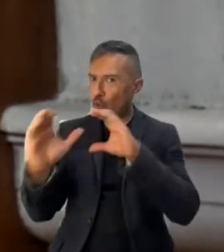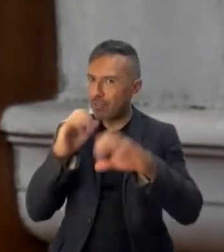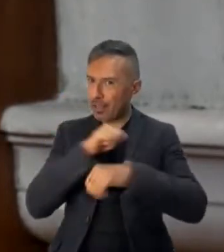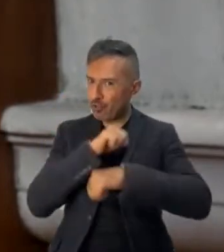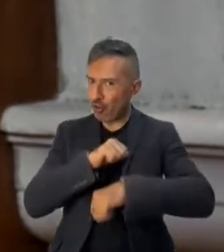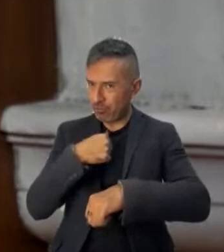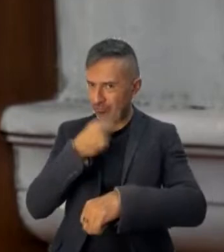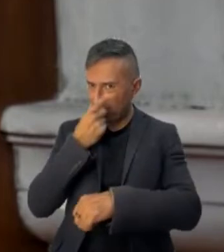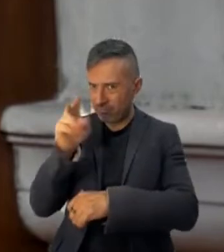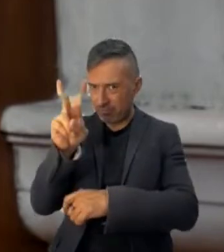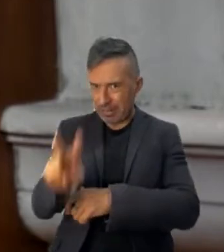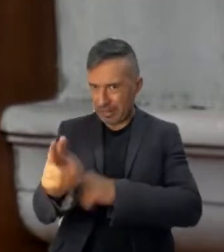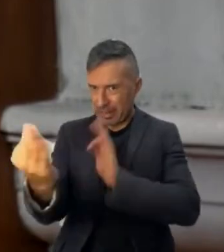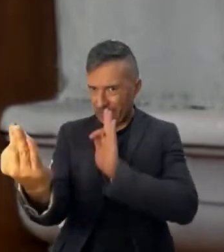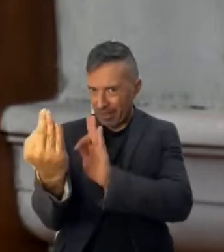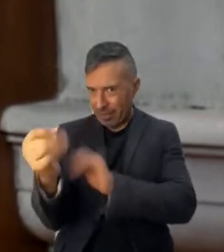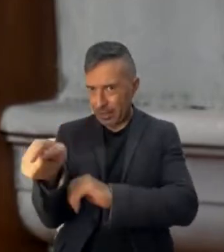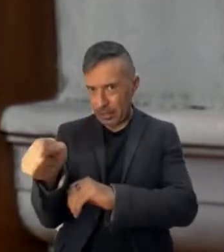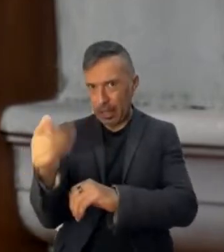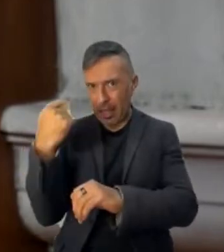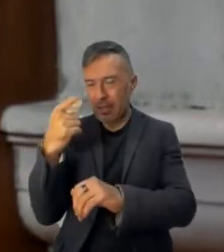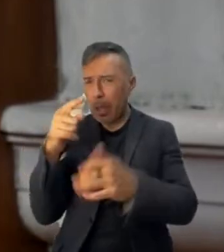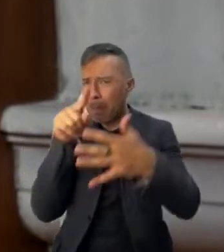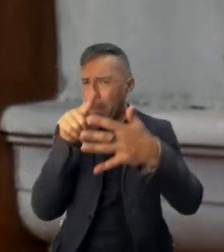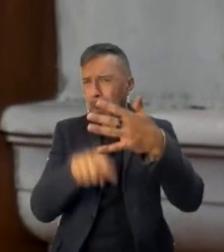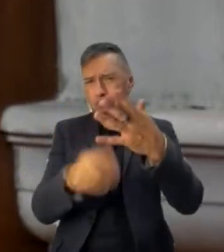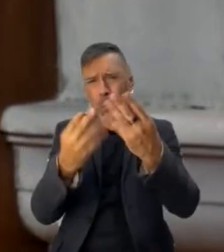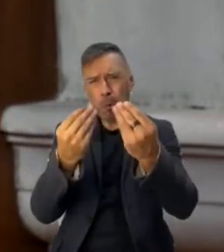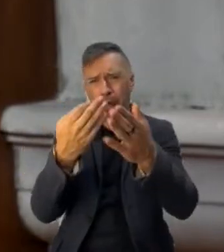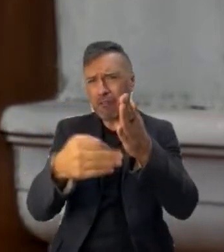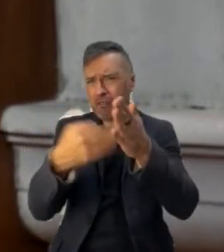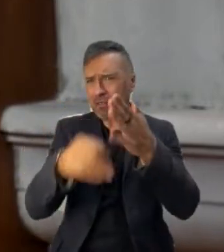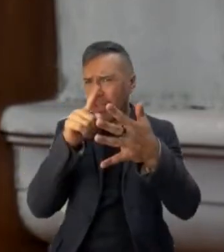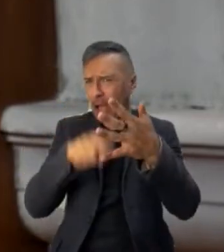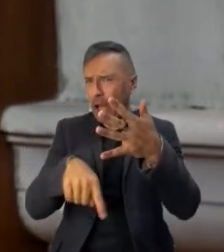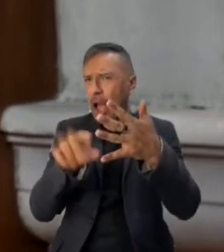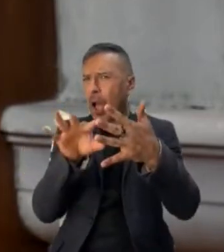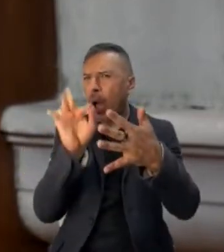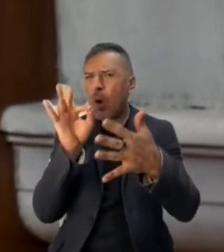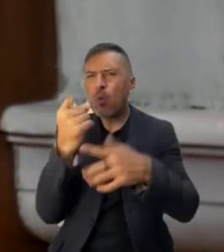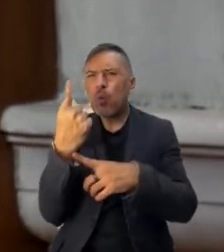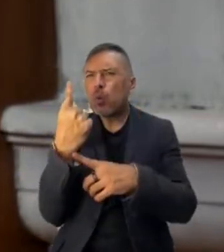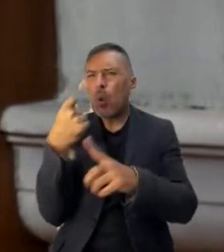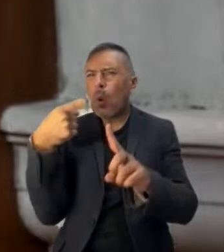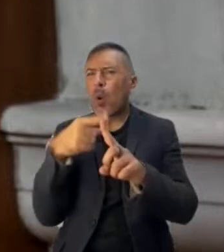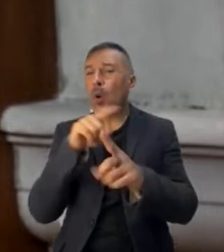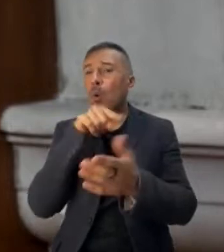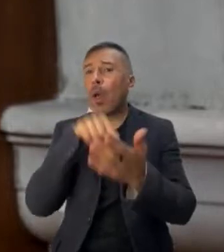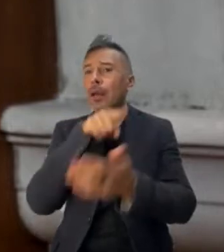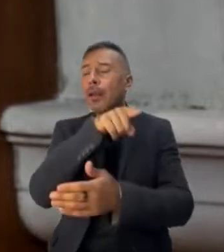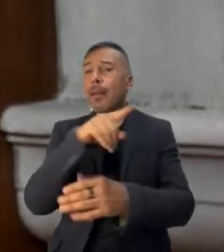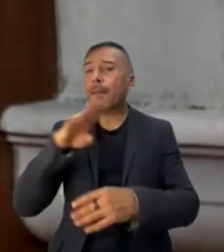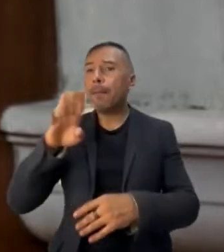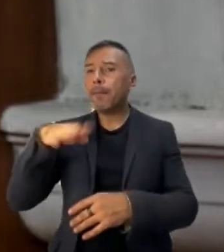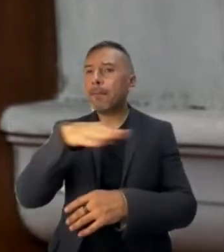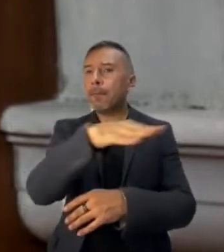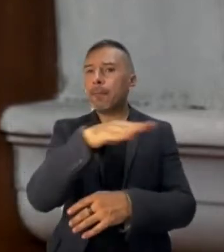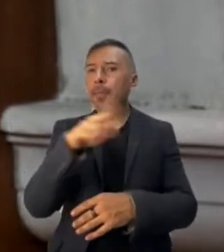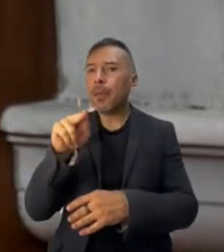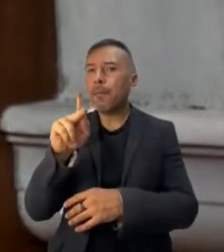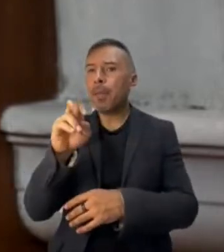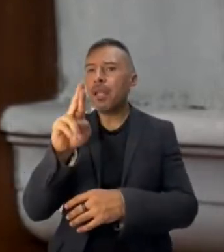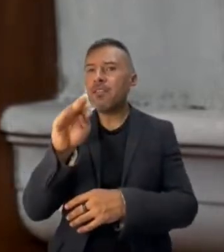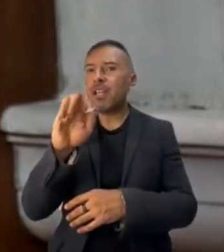de ellos, nada más es uno de ellos, sobre el puente de Periférico, que este puente de Periférico